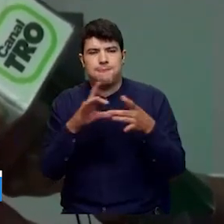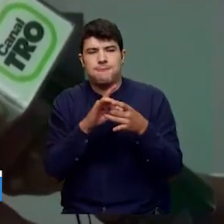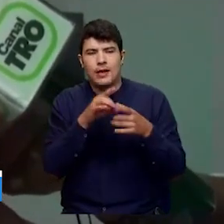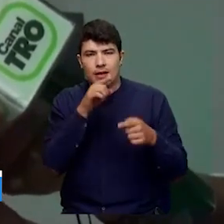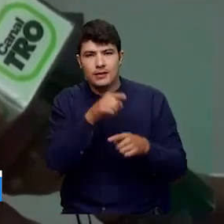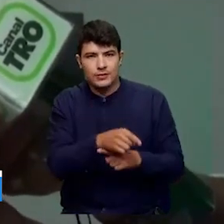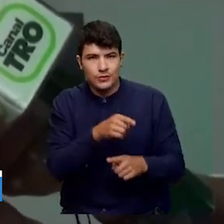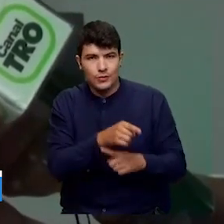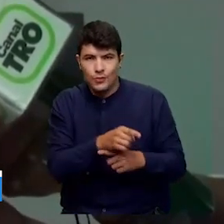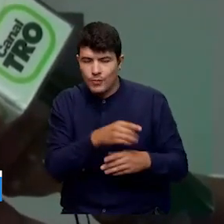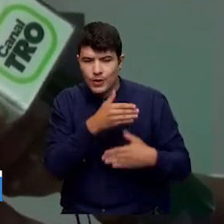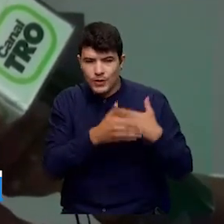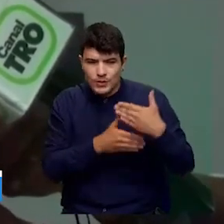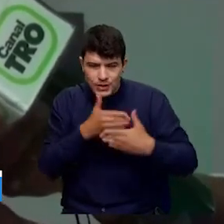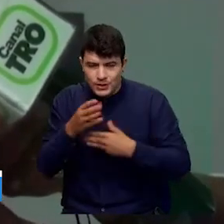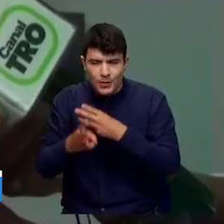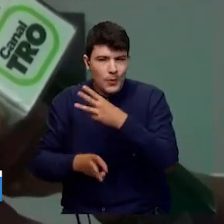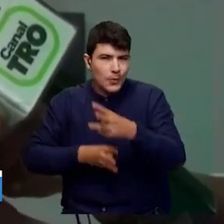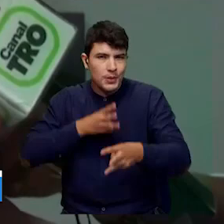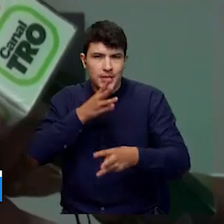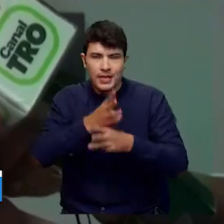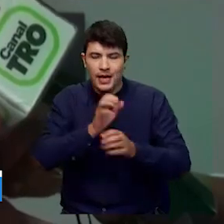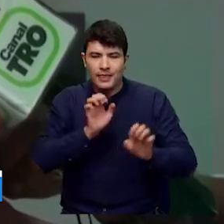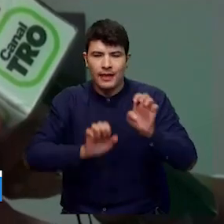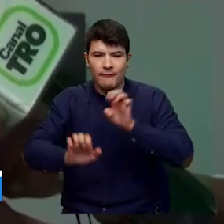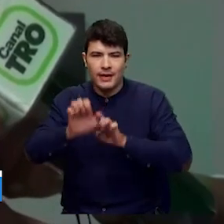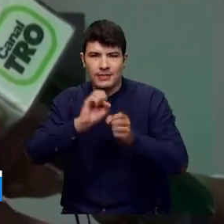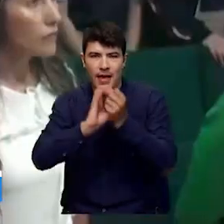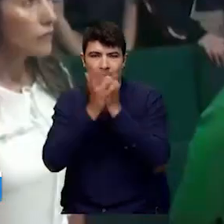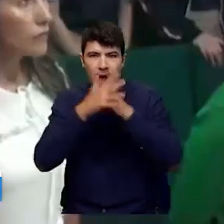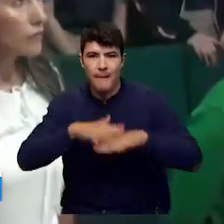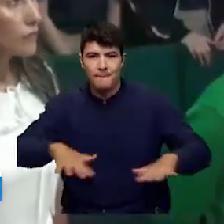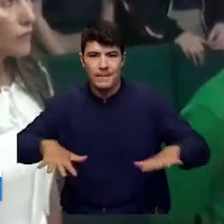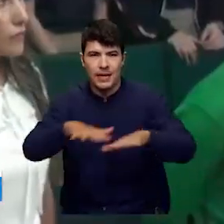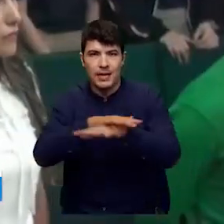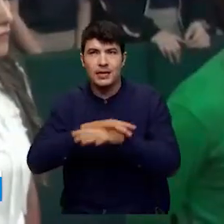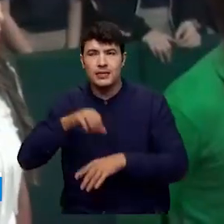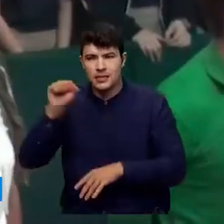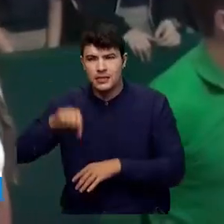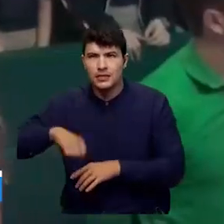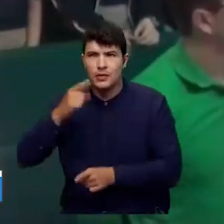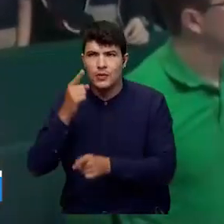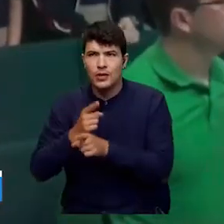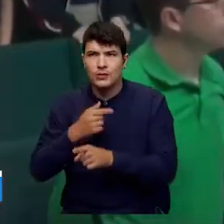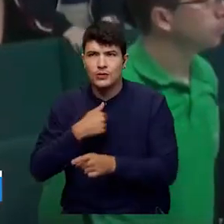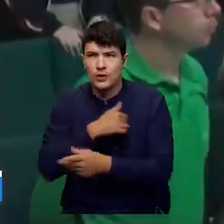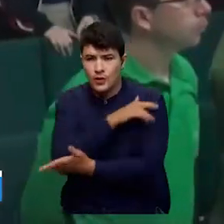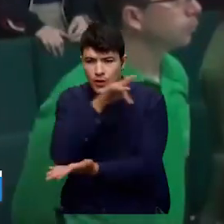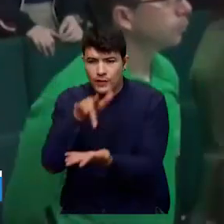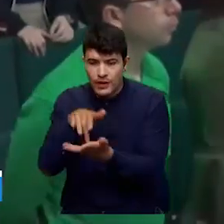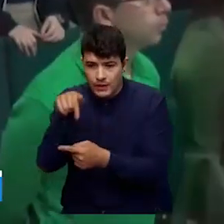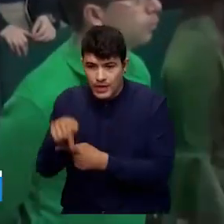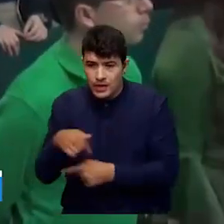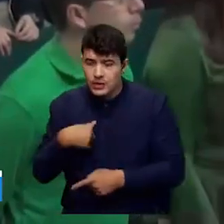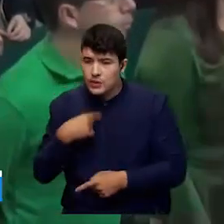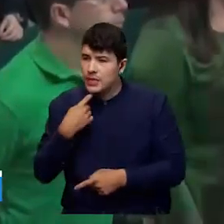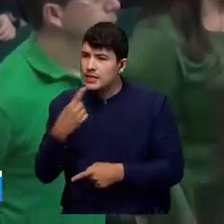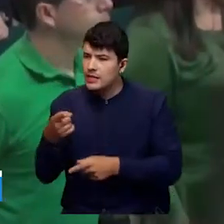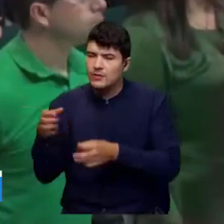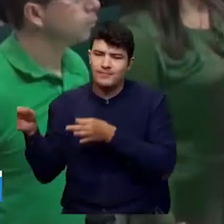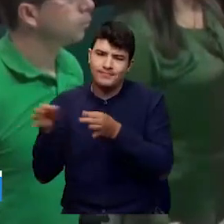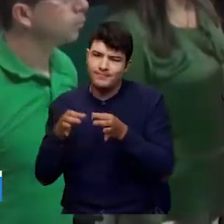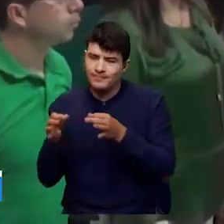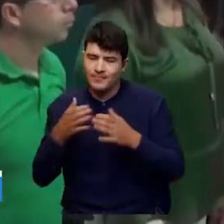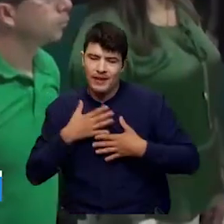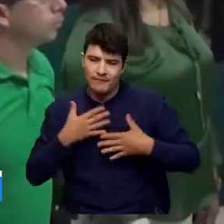esa onda mundial de defensa del medio ambiente por parte de las nuevas generaciones. Yo lo que vengo aquí es, ante todo, a felicitarlos y